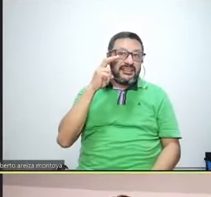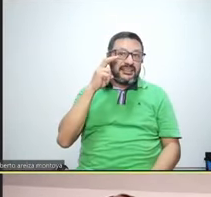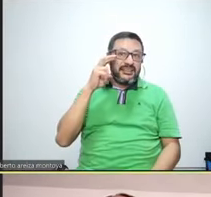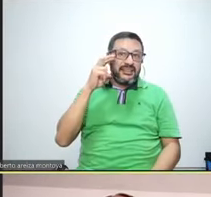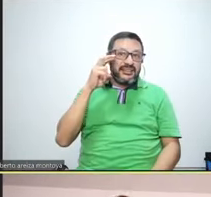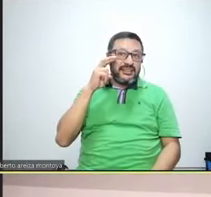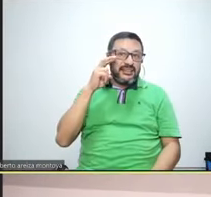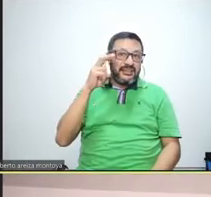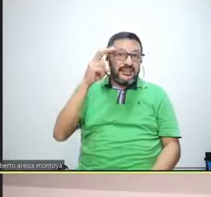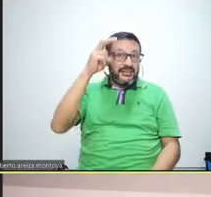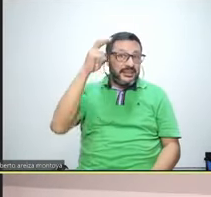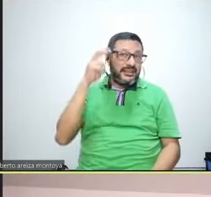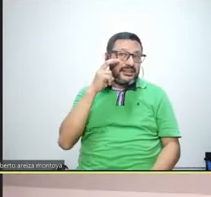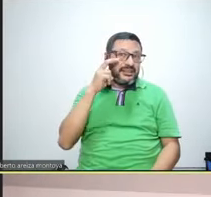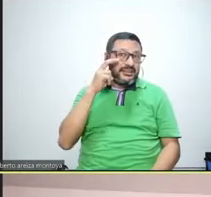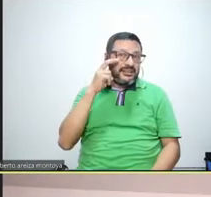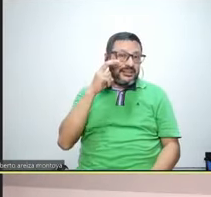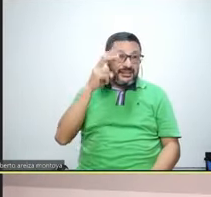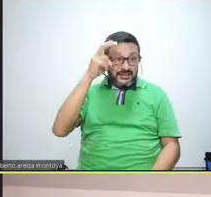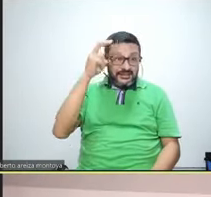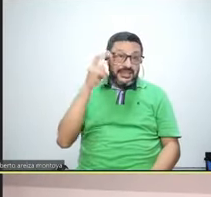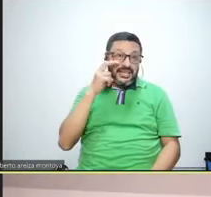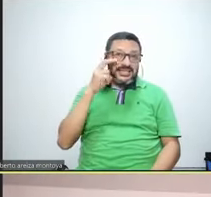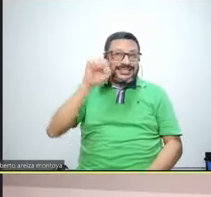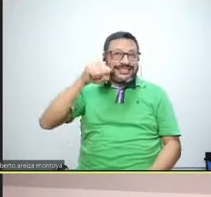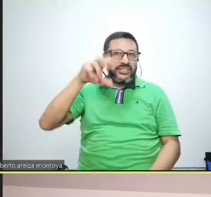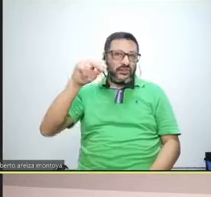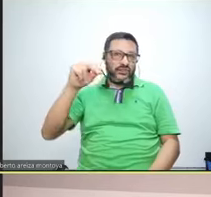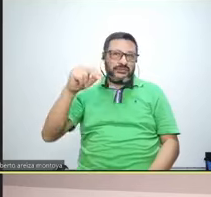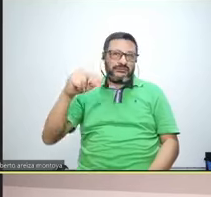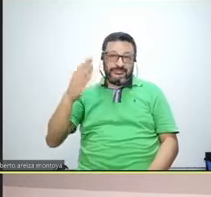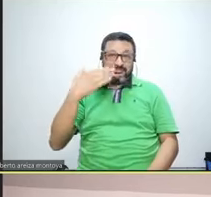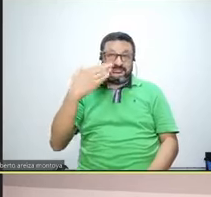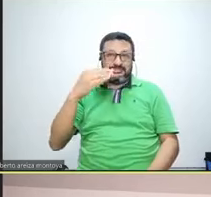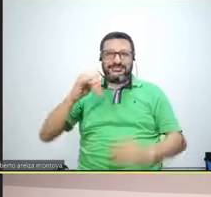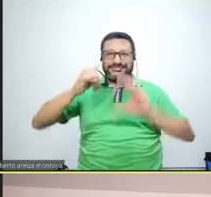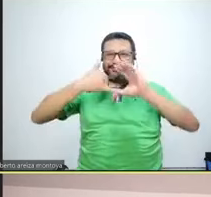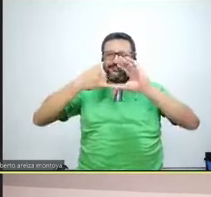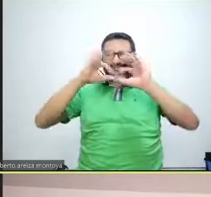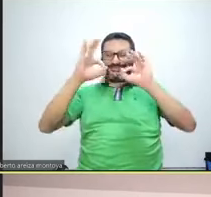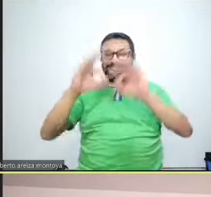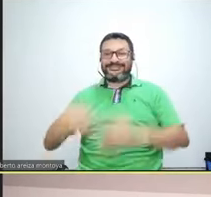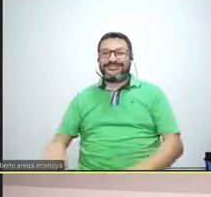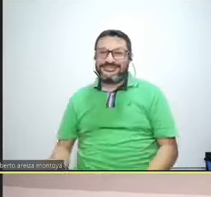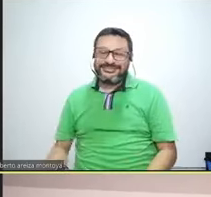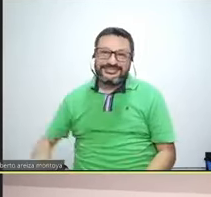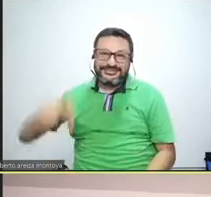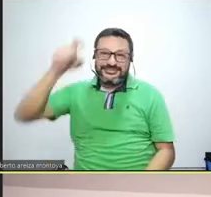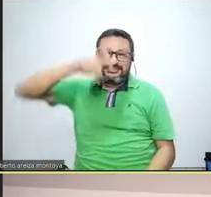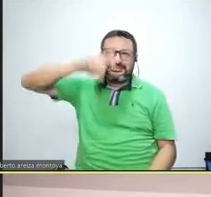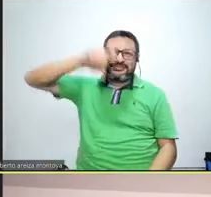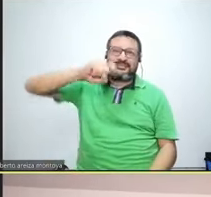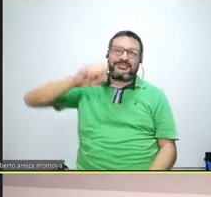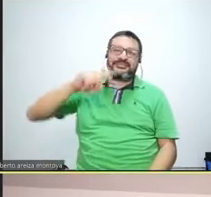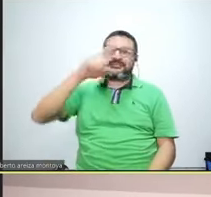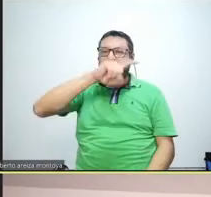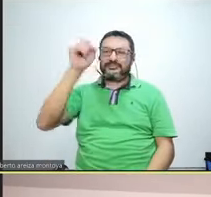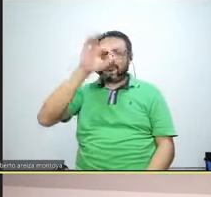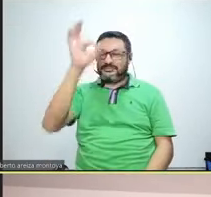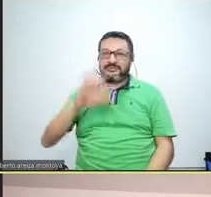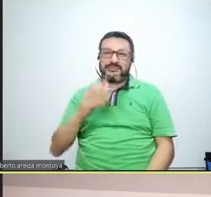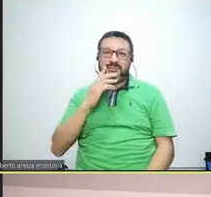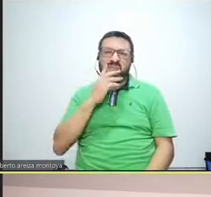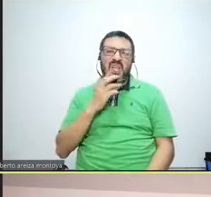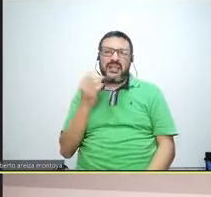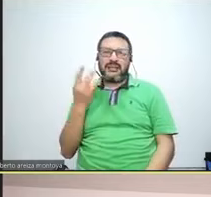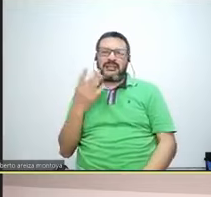los deportistas de alto rendimiento que sufrimos de tantos dolores todo el tiempo, necesitábamos sacar 100%. Que un dolorcito aquí en